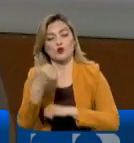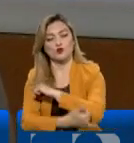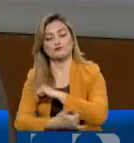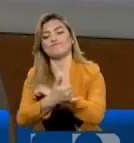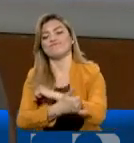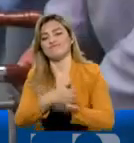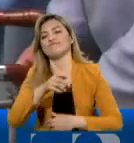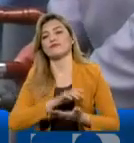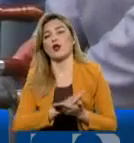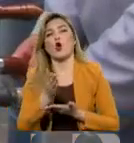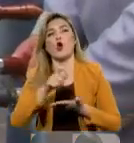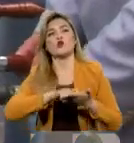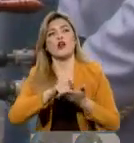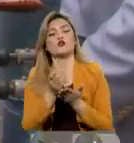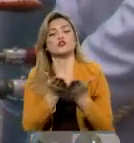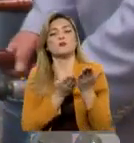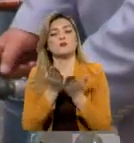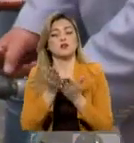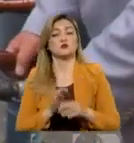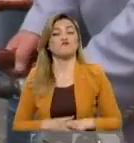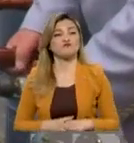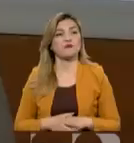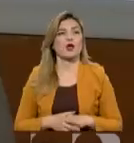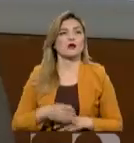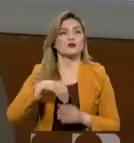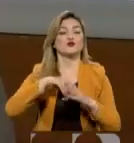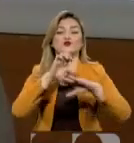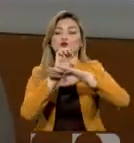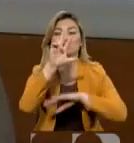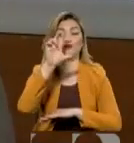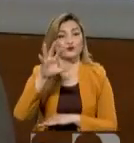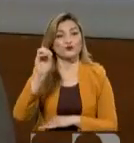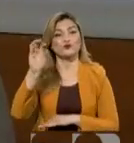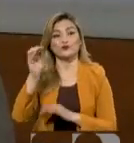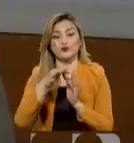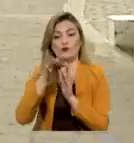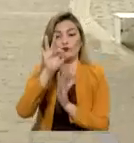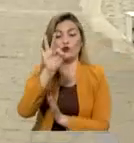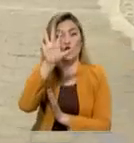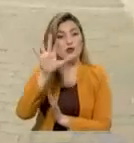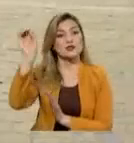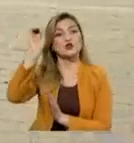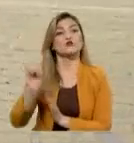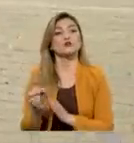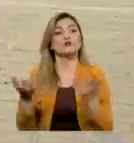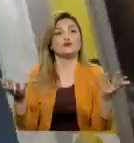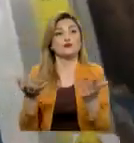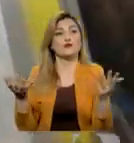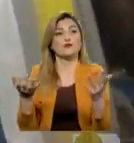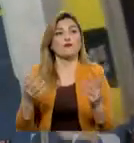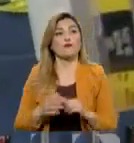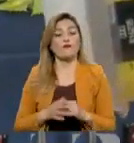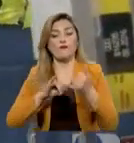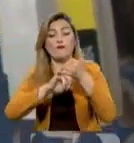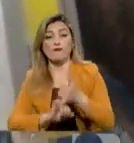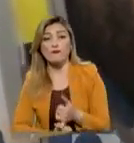el que contrata el servicio. Dice que en el país existen al menos 3.500 guías. El 95% de ellos no tiene relación